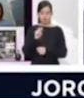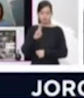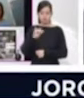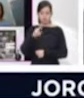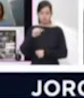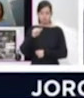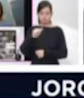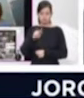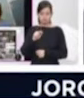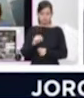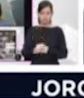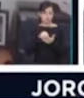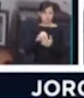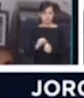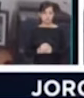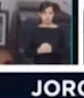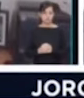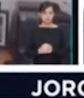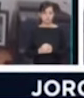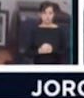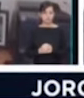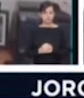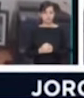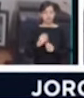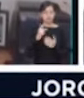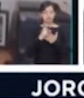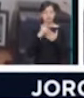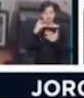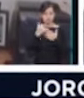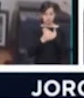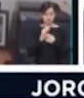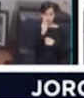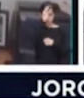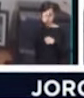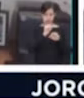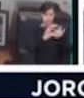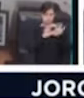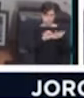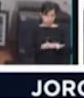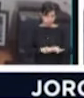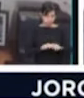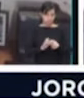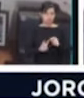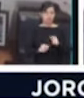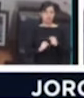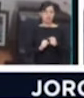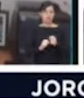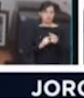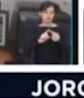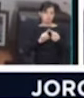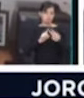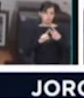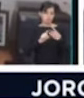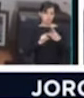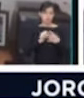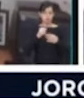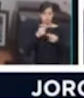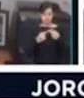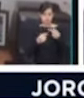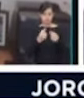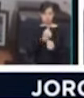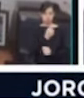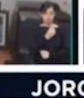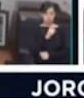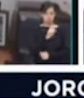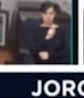Granados Maldonado de Chilpancingo a mediodía, y donde afirma que la última palabra la dice el pueblo, con el pueblo todo y sin el pueblo